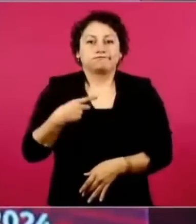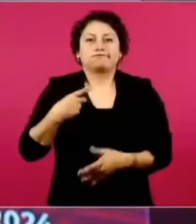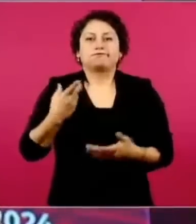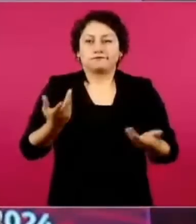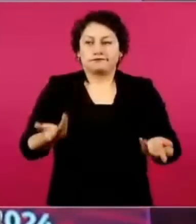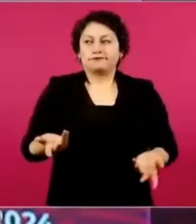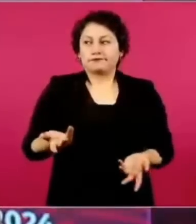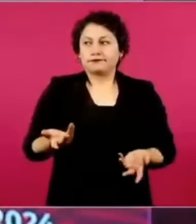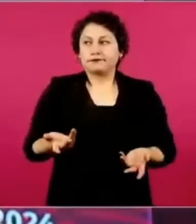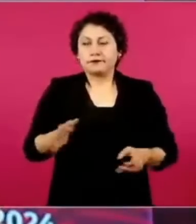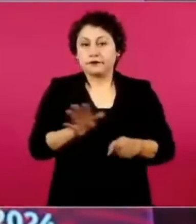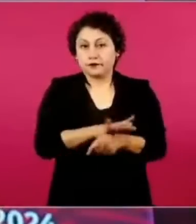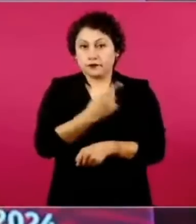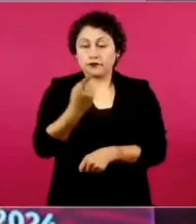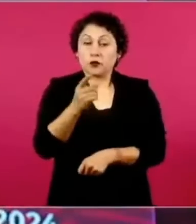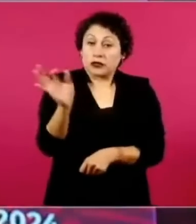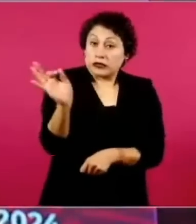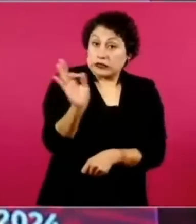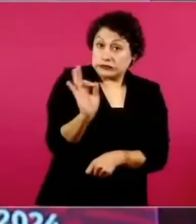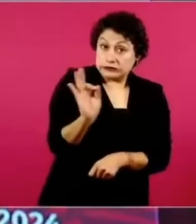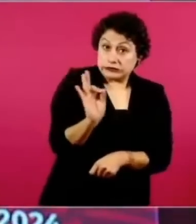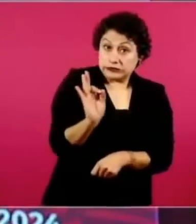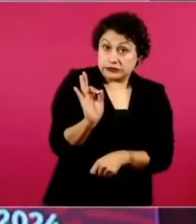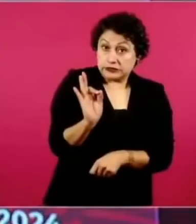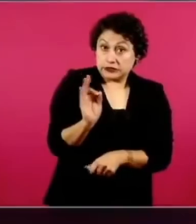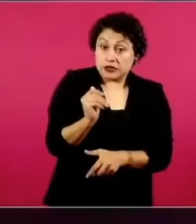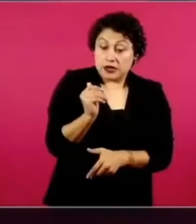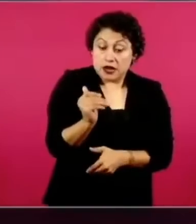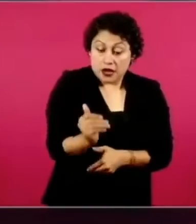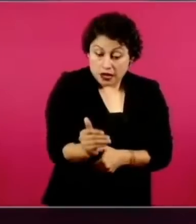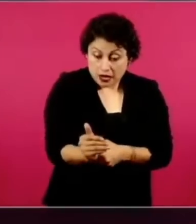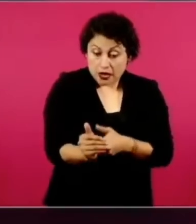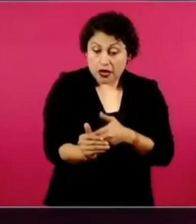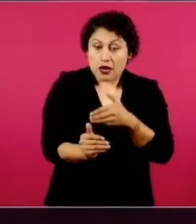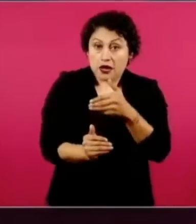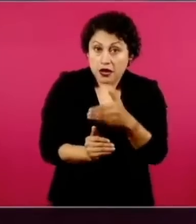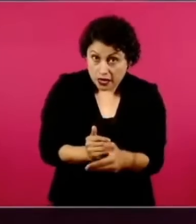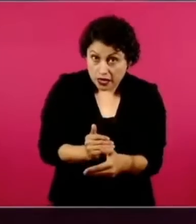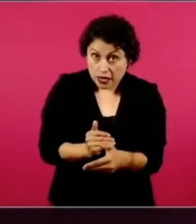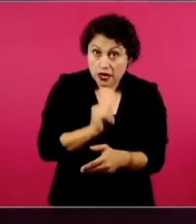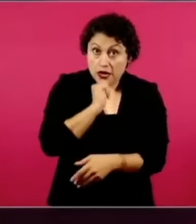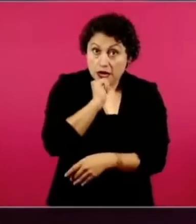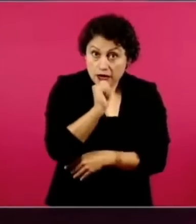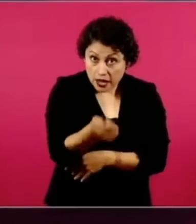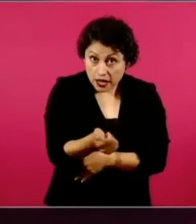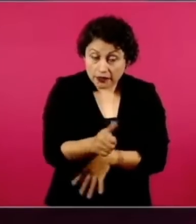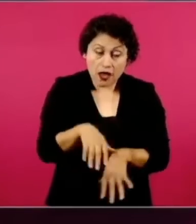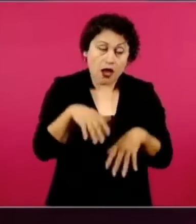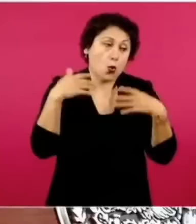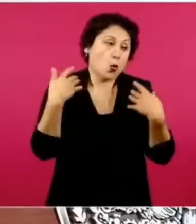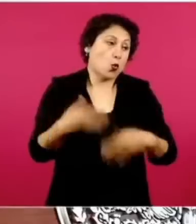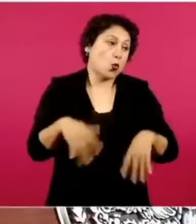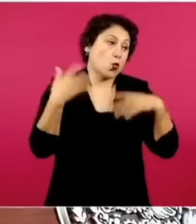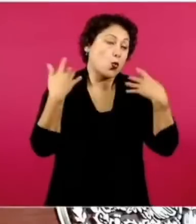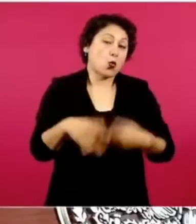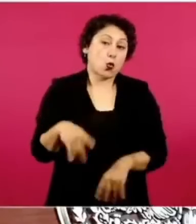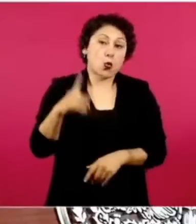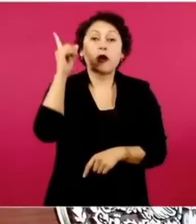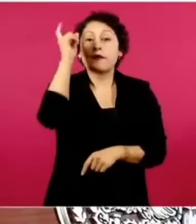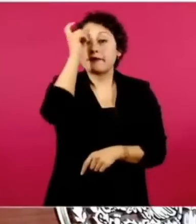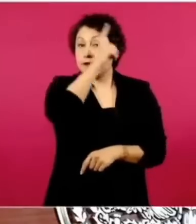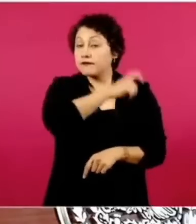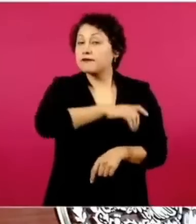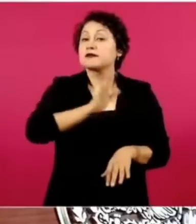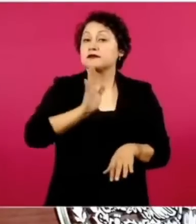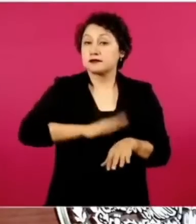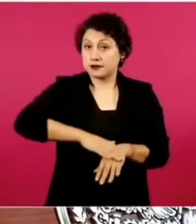si no, cuesta más trabajo. O sea, sí se puede,